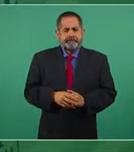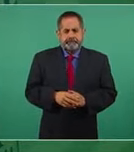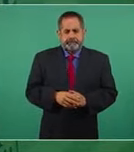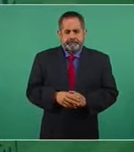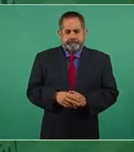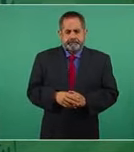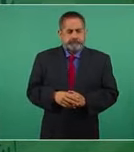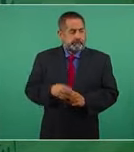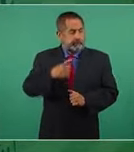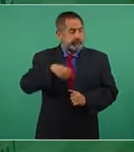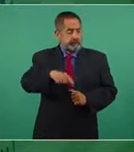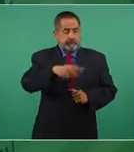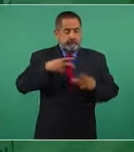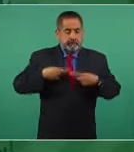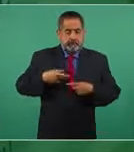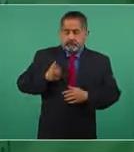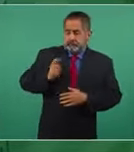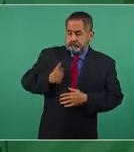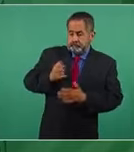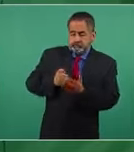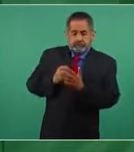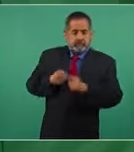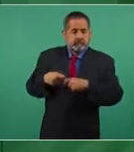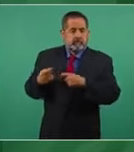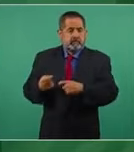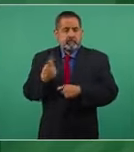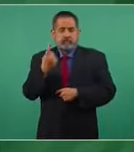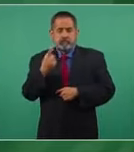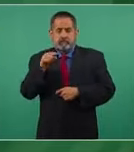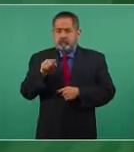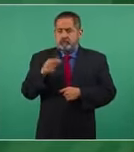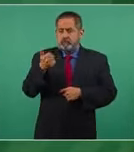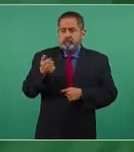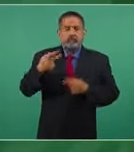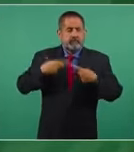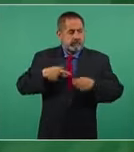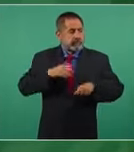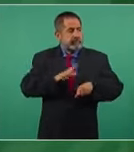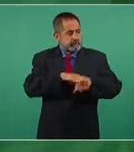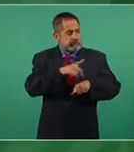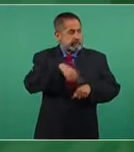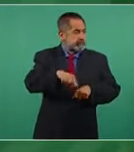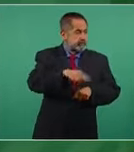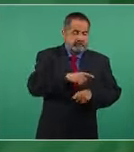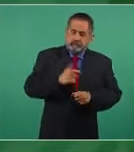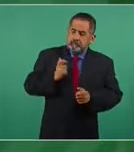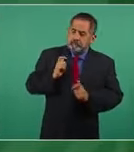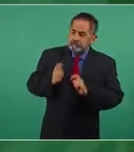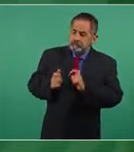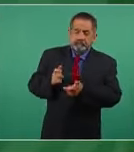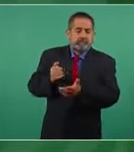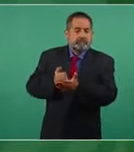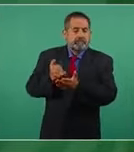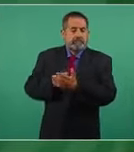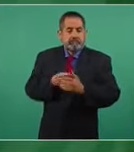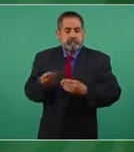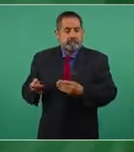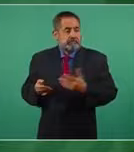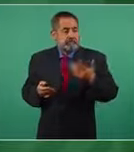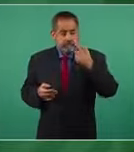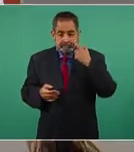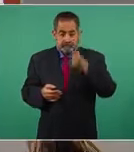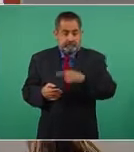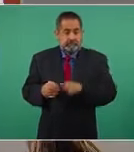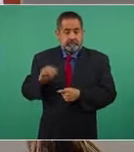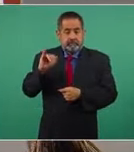los tributarios, igual 1.6 de incremento en términos reales, y aquí se ve cómo el impuesto sobre la